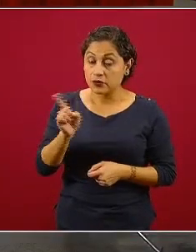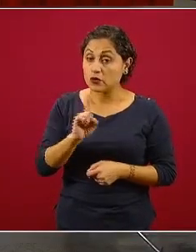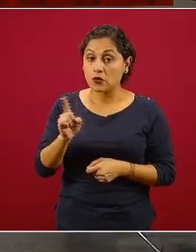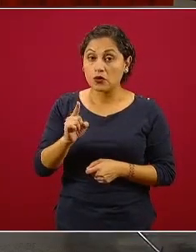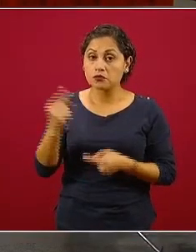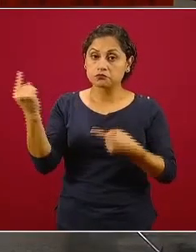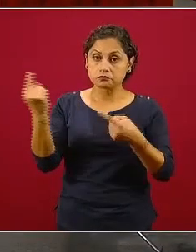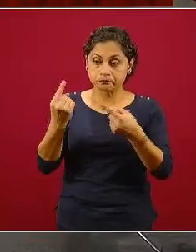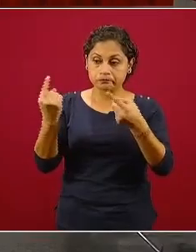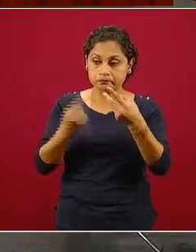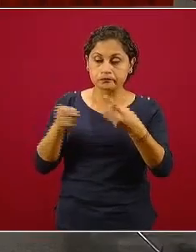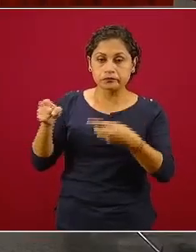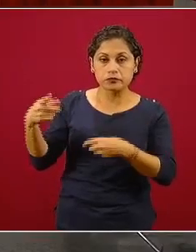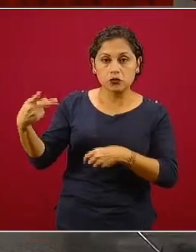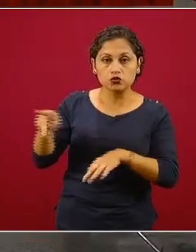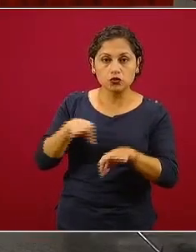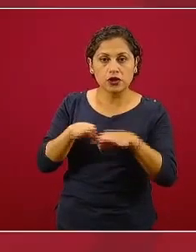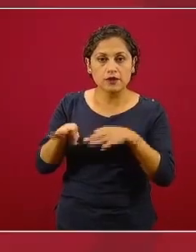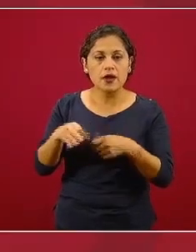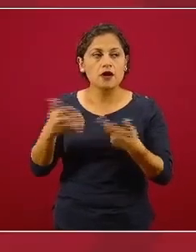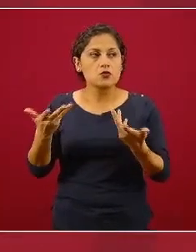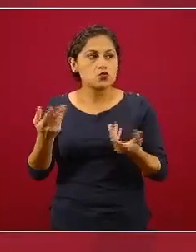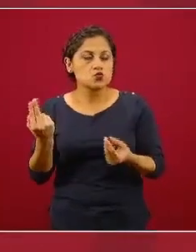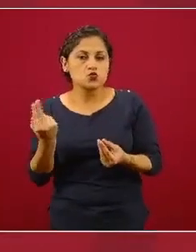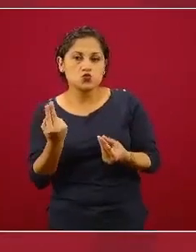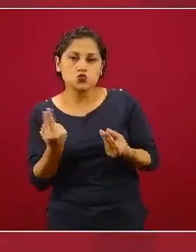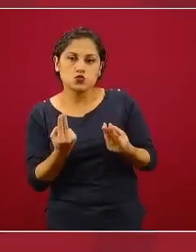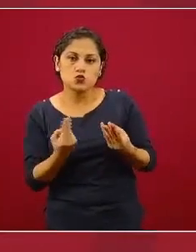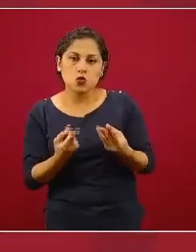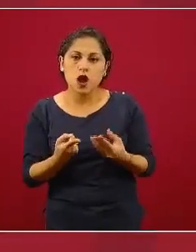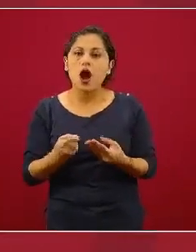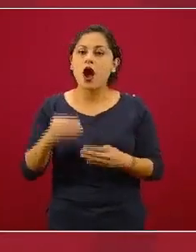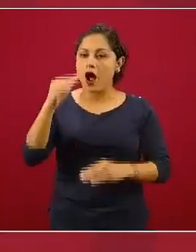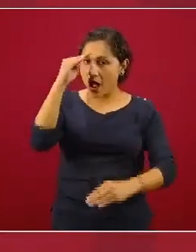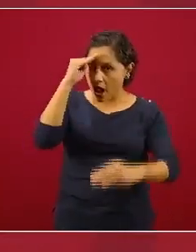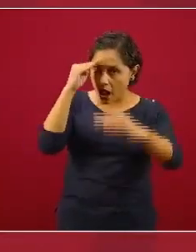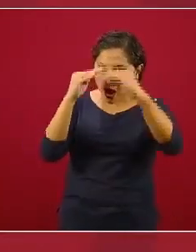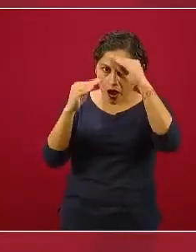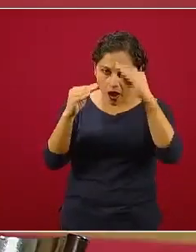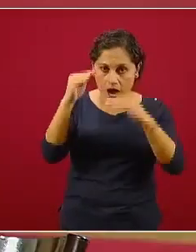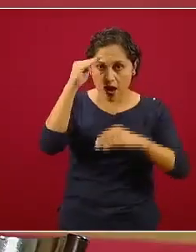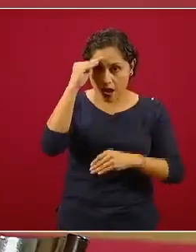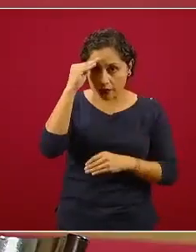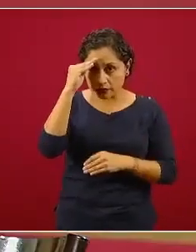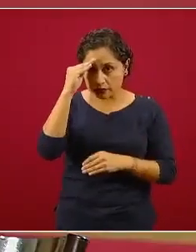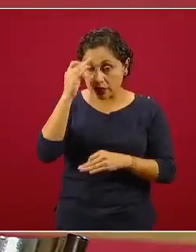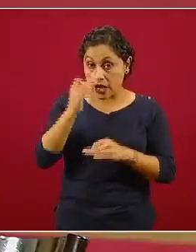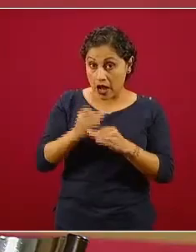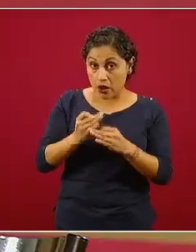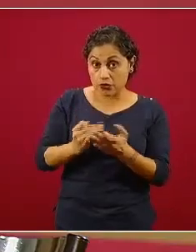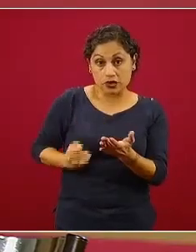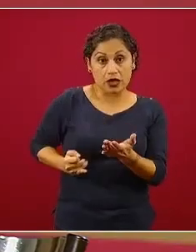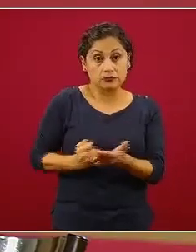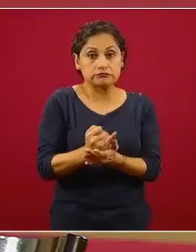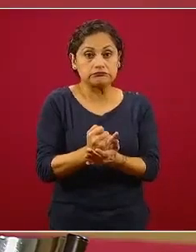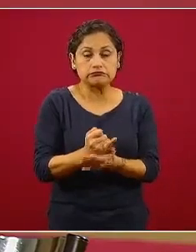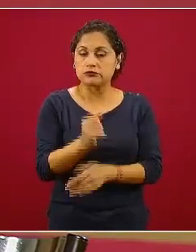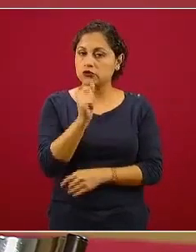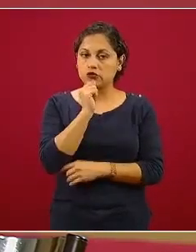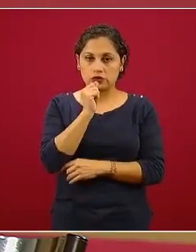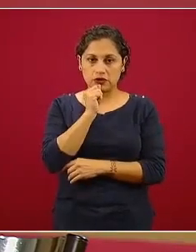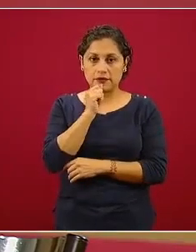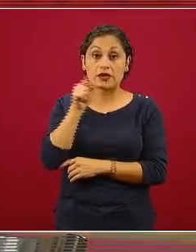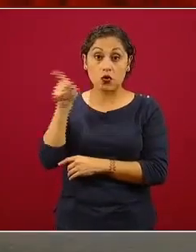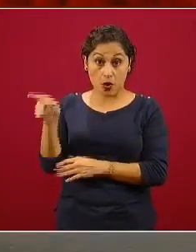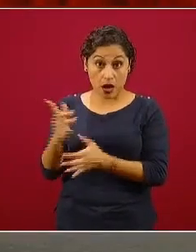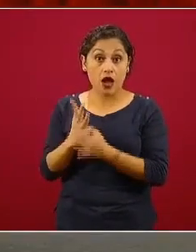a su utilidad pública. Entonces, la decisión no está tomada, eso quiero decir, y él mismo lo dijo